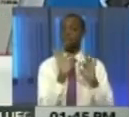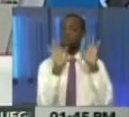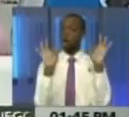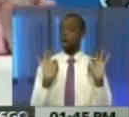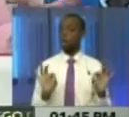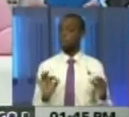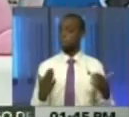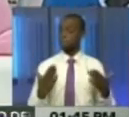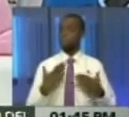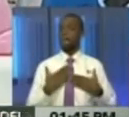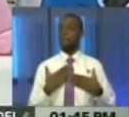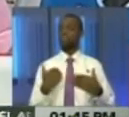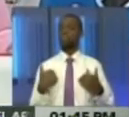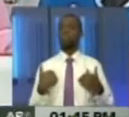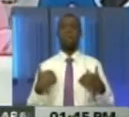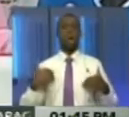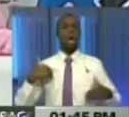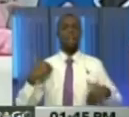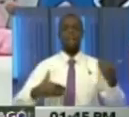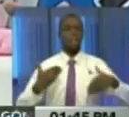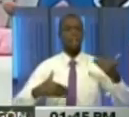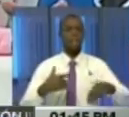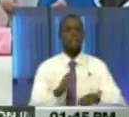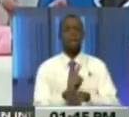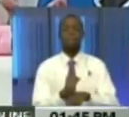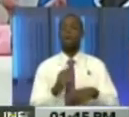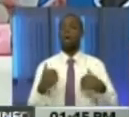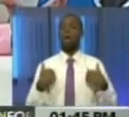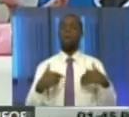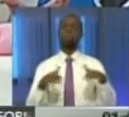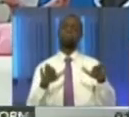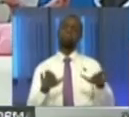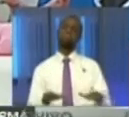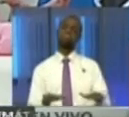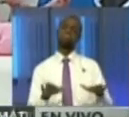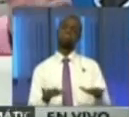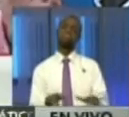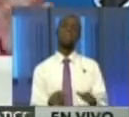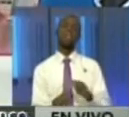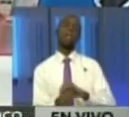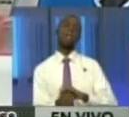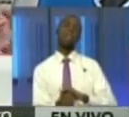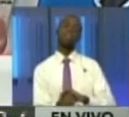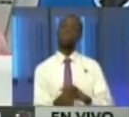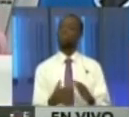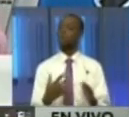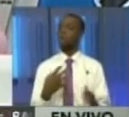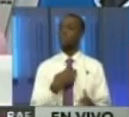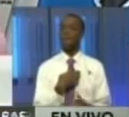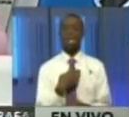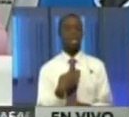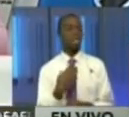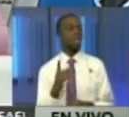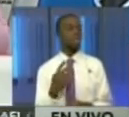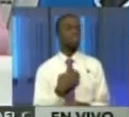apurar ni retrasar un referendo revocatorio. En este caso, donde